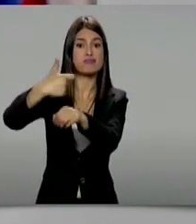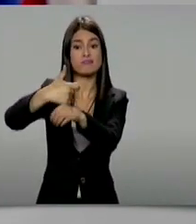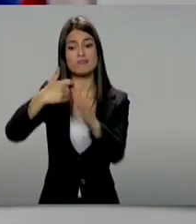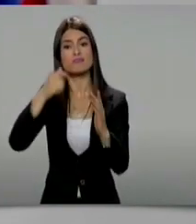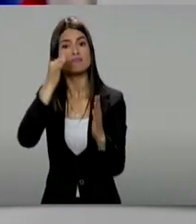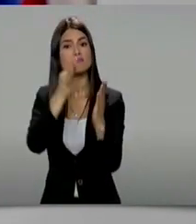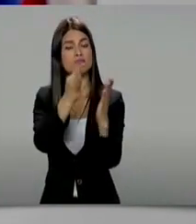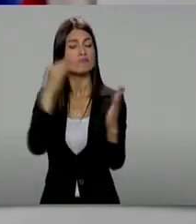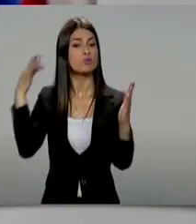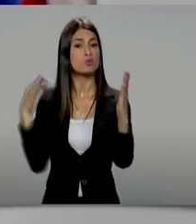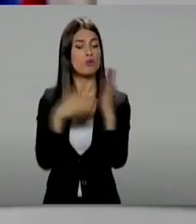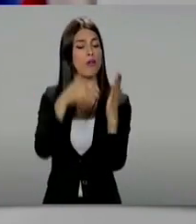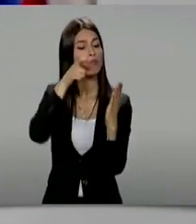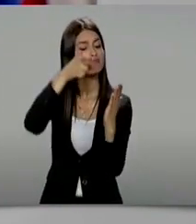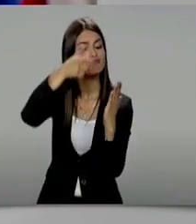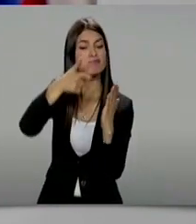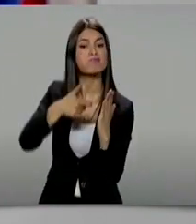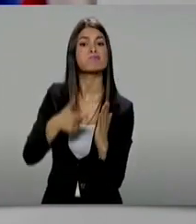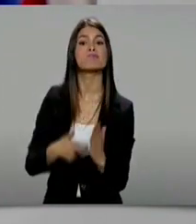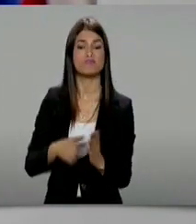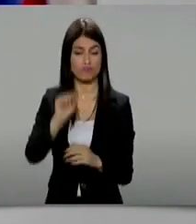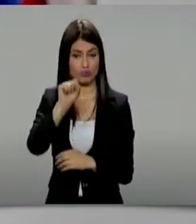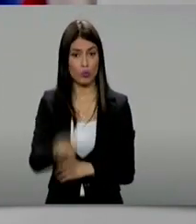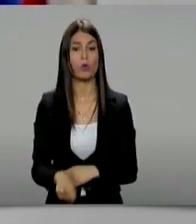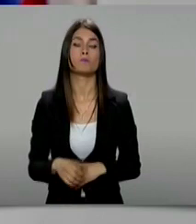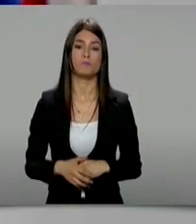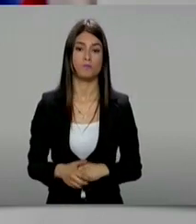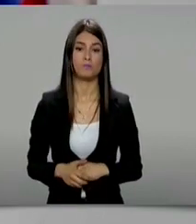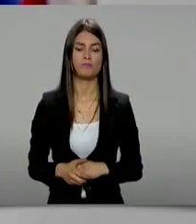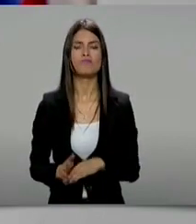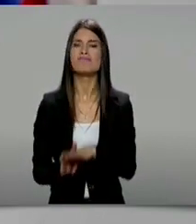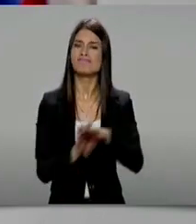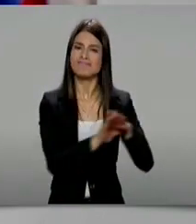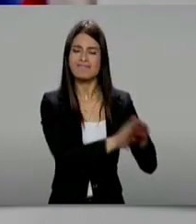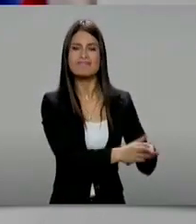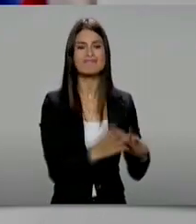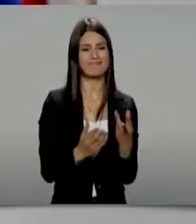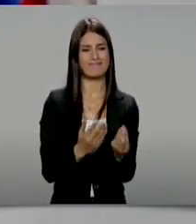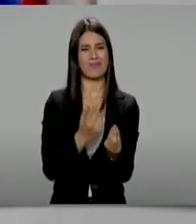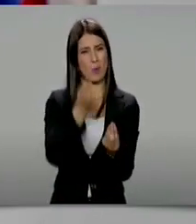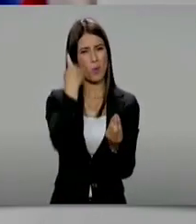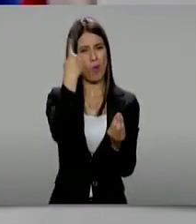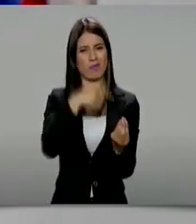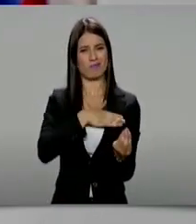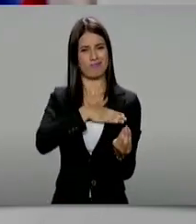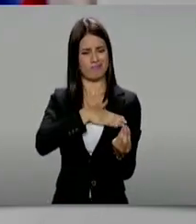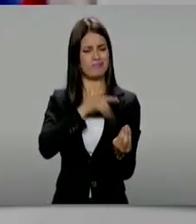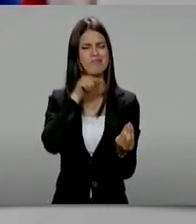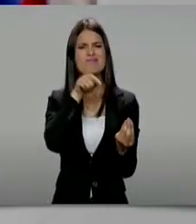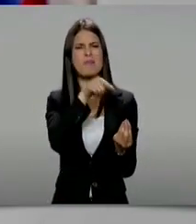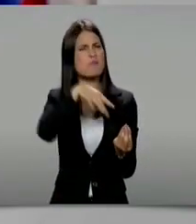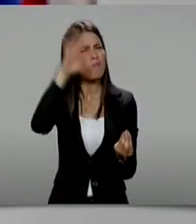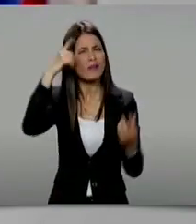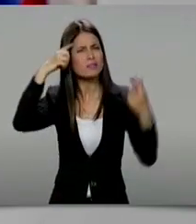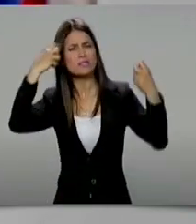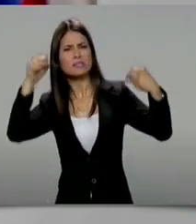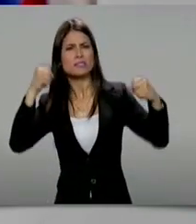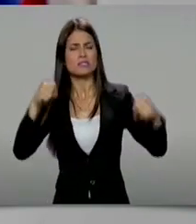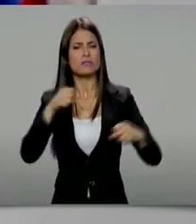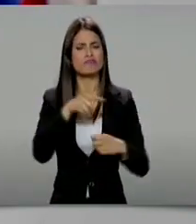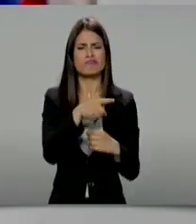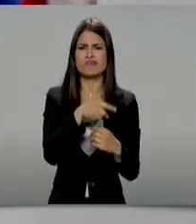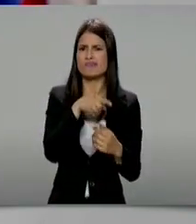revisadas una de las principales preocupaciones del centro democrático era el respeto a la propiedad privada a la